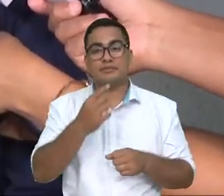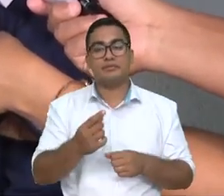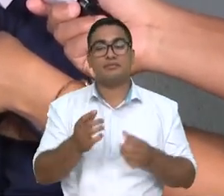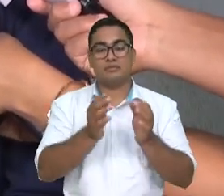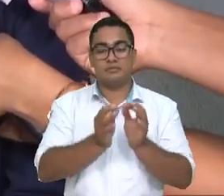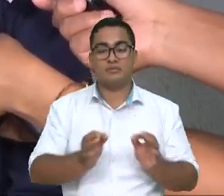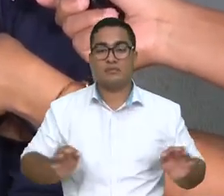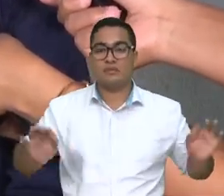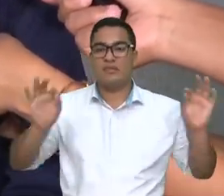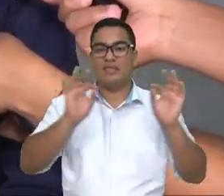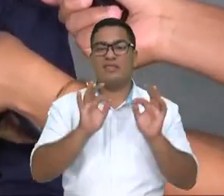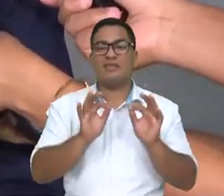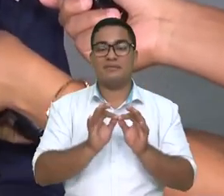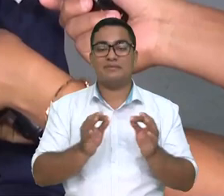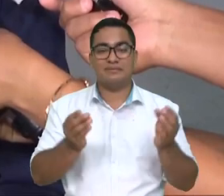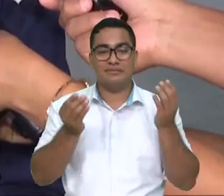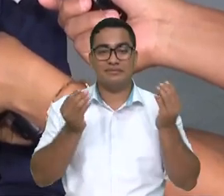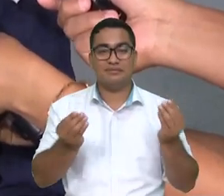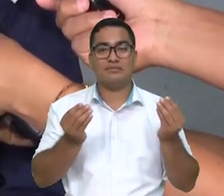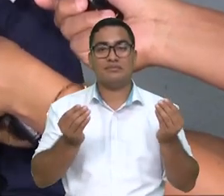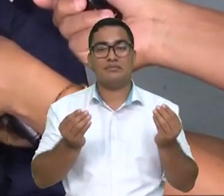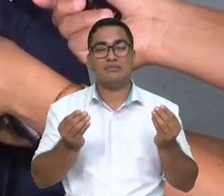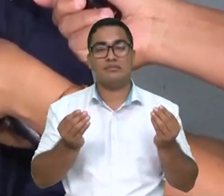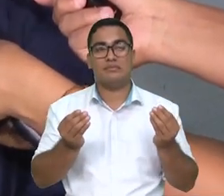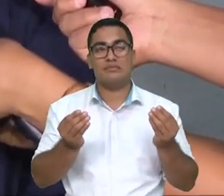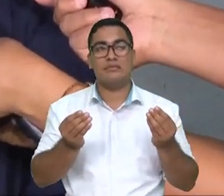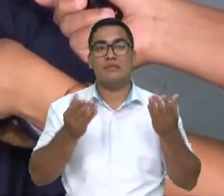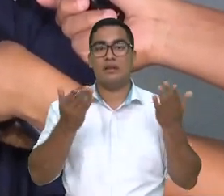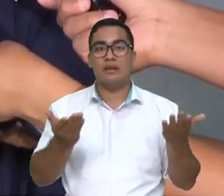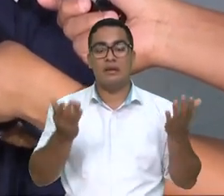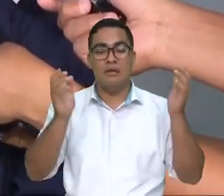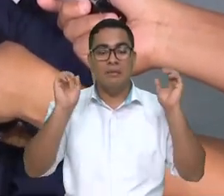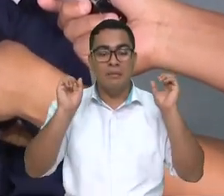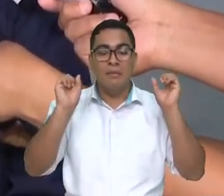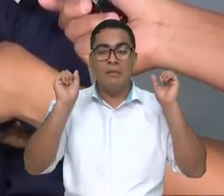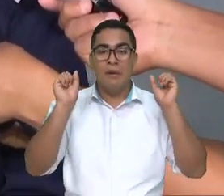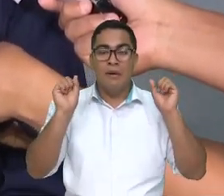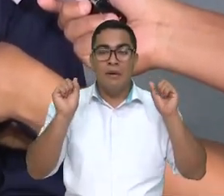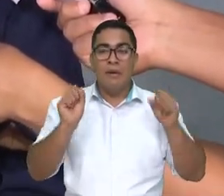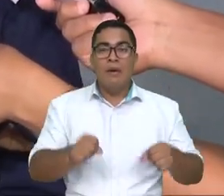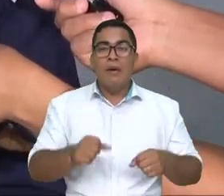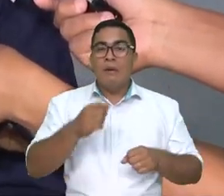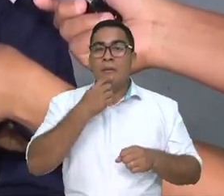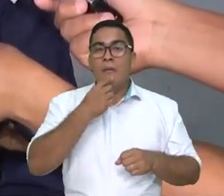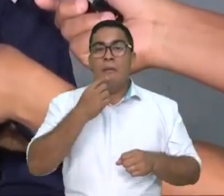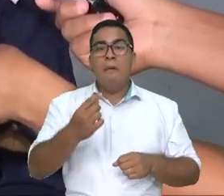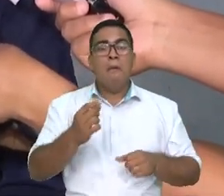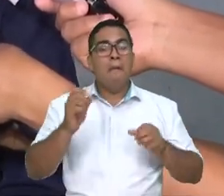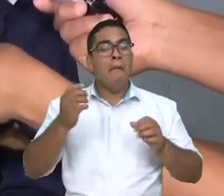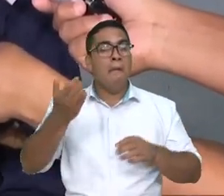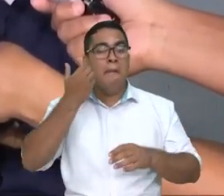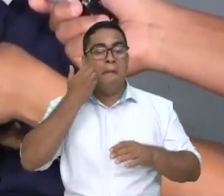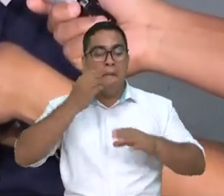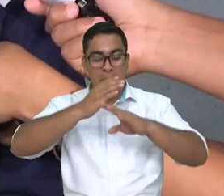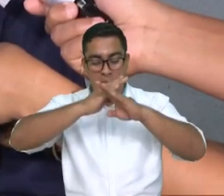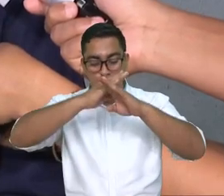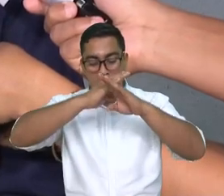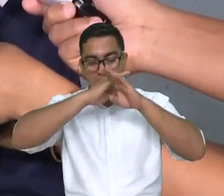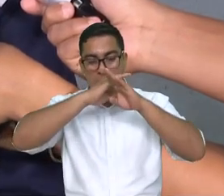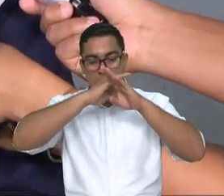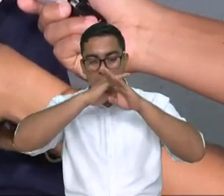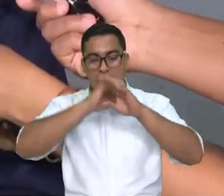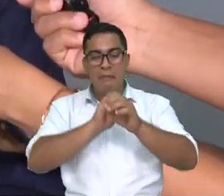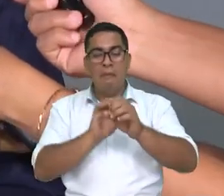es captar tempranamente el caso para poder abordarlo adecuadamente, para contenerlo y evitar al máximo